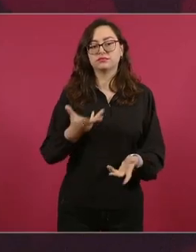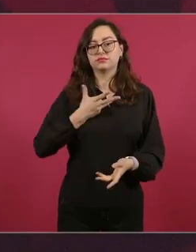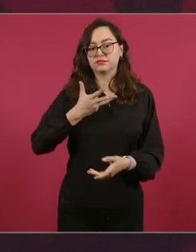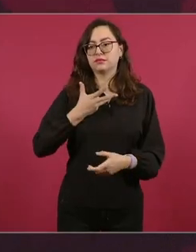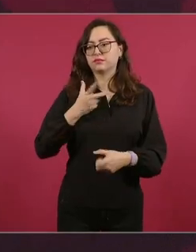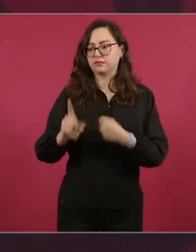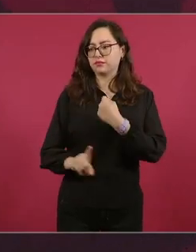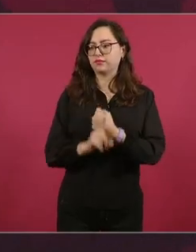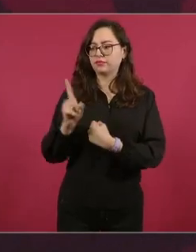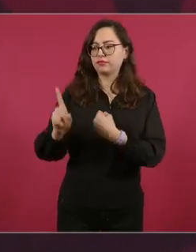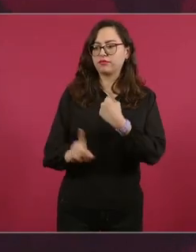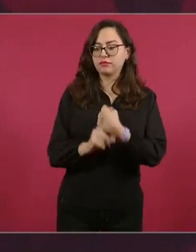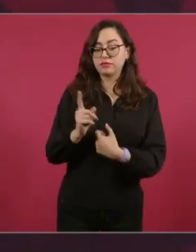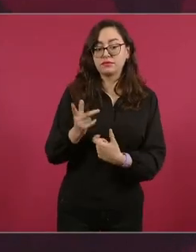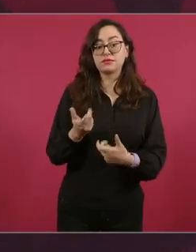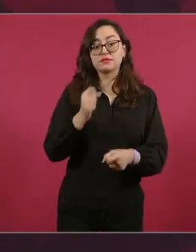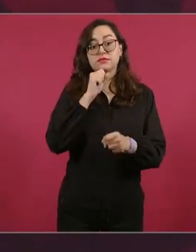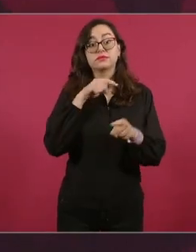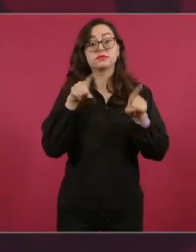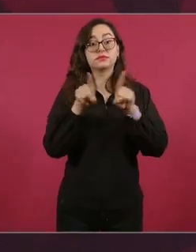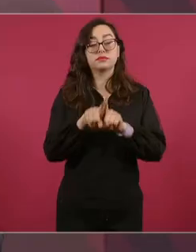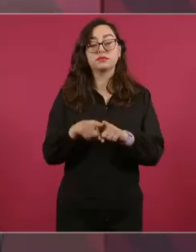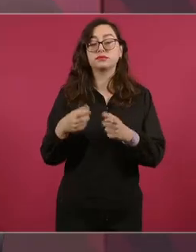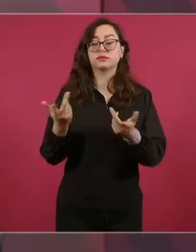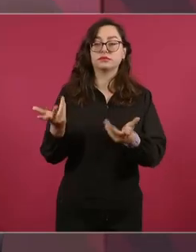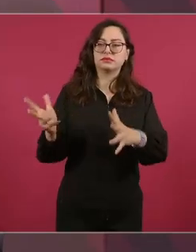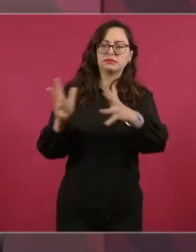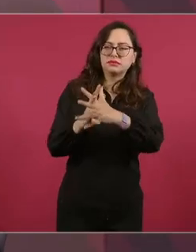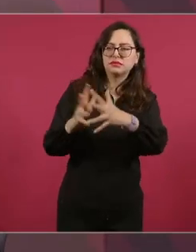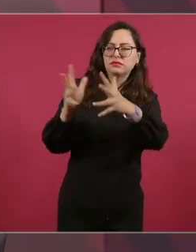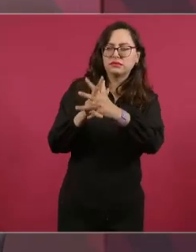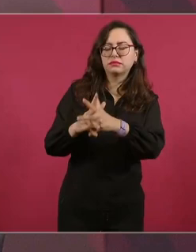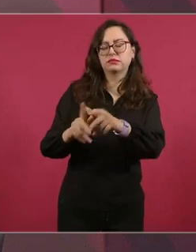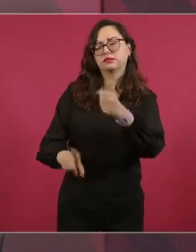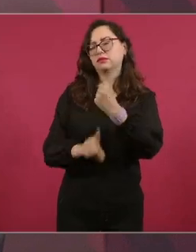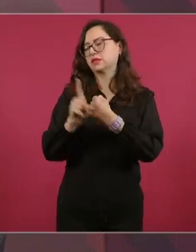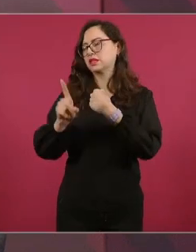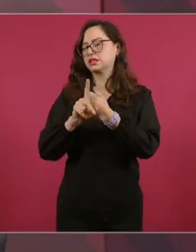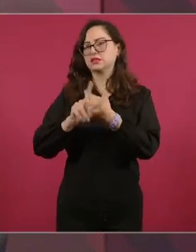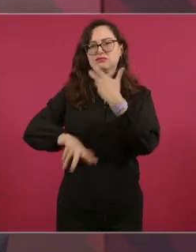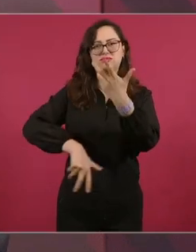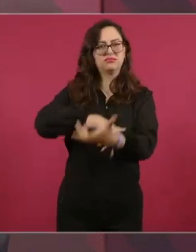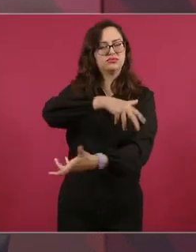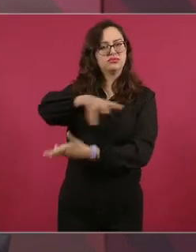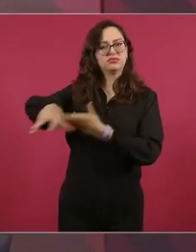eso es irracional lo de las guerras.